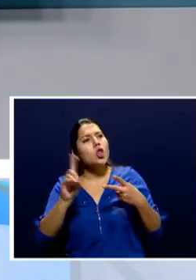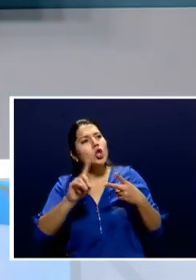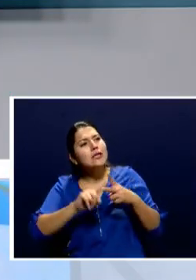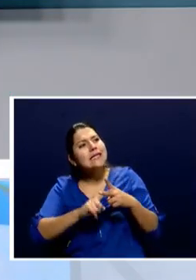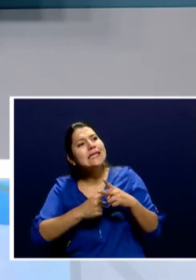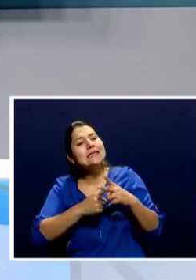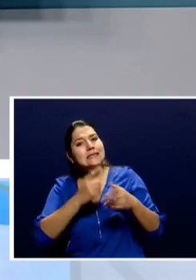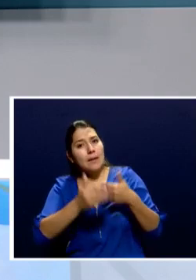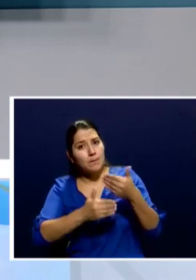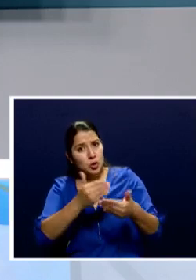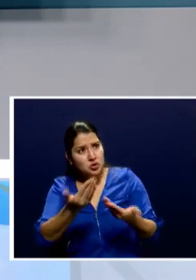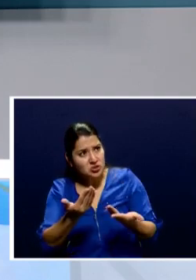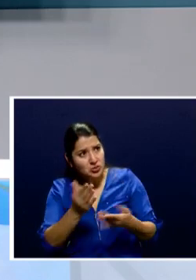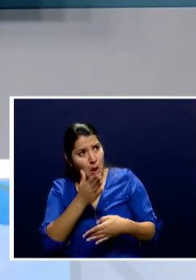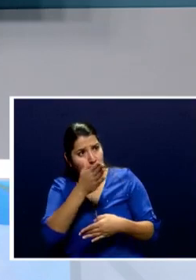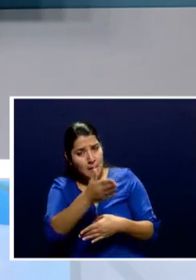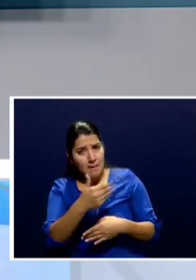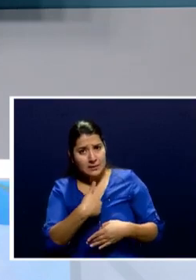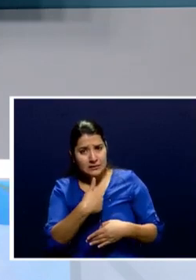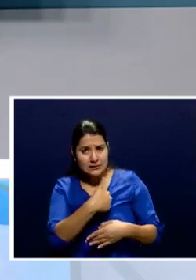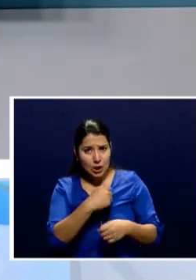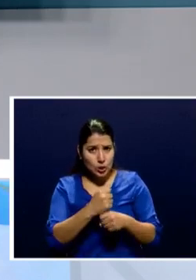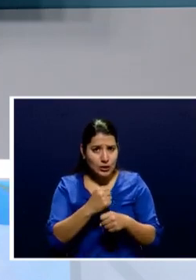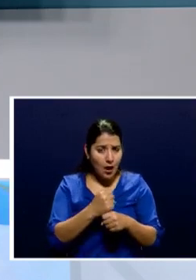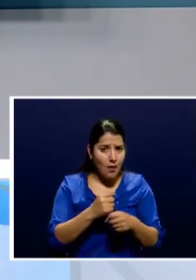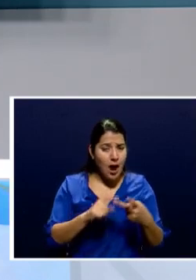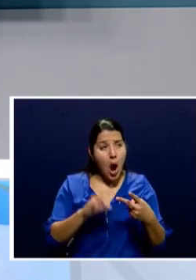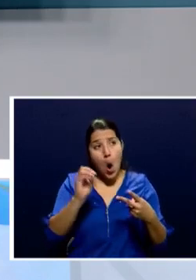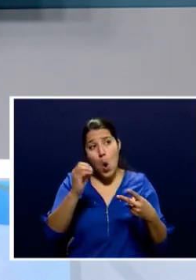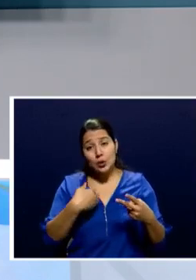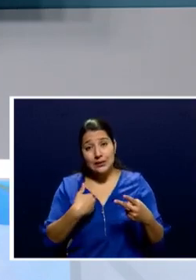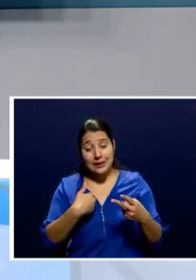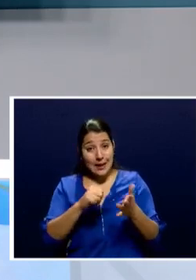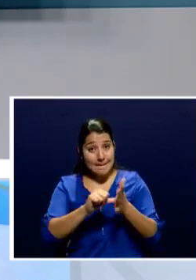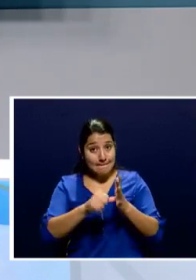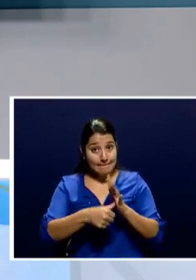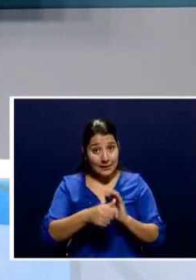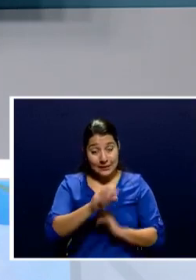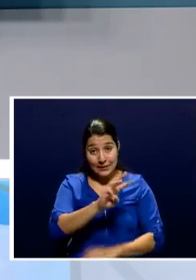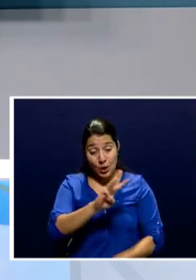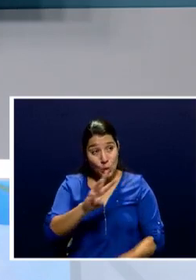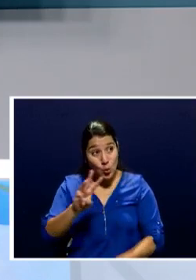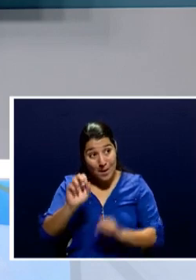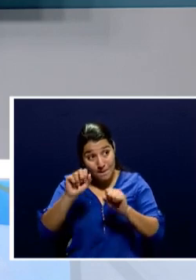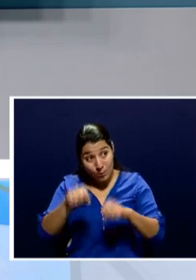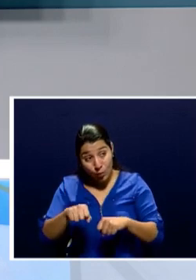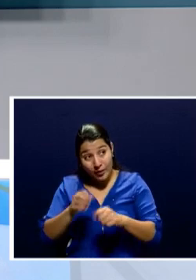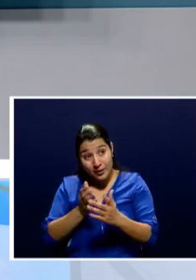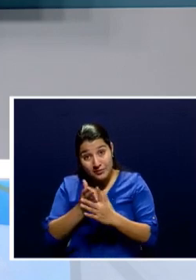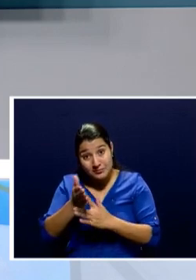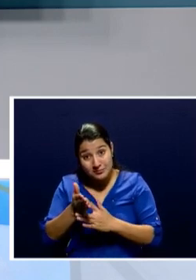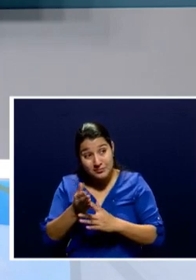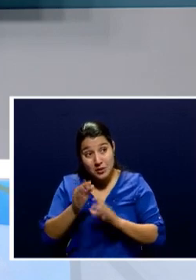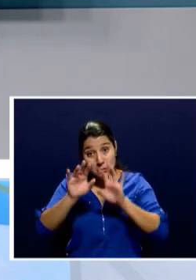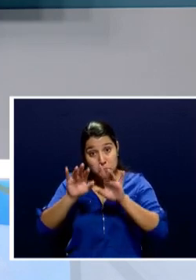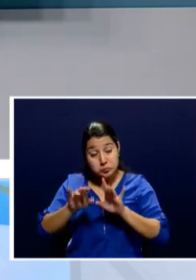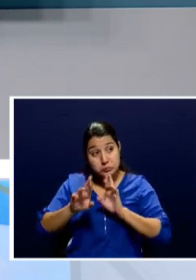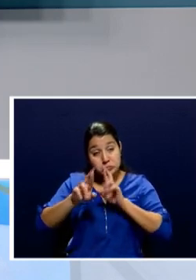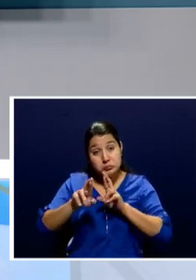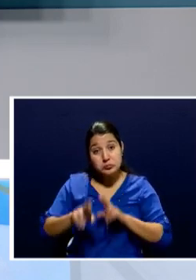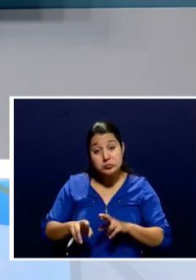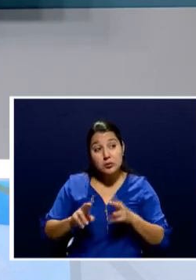trámite? ¿Van al ministerio? ¿Hay una página en donde pueden entrar y aplicar